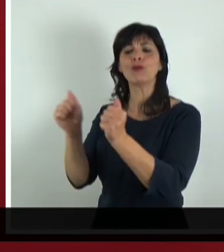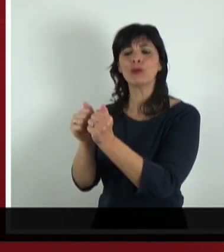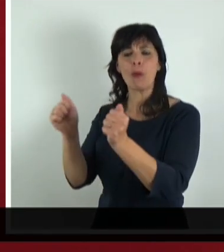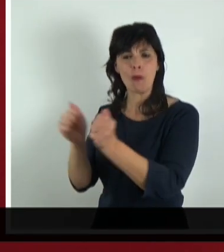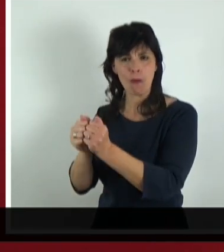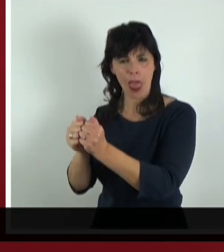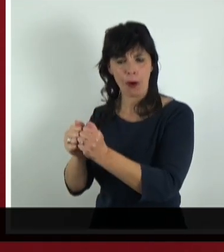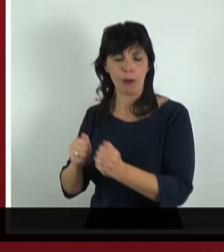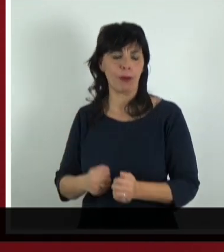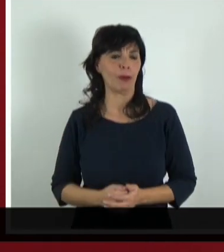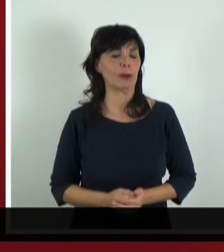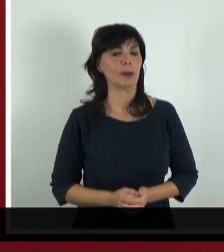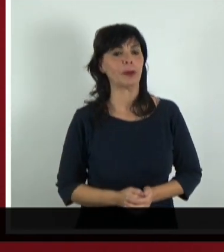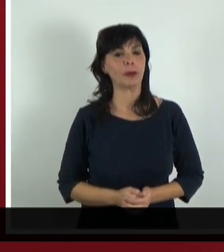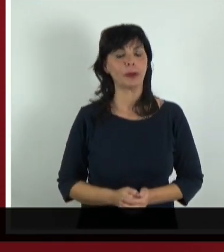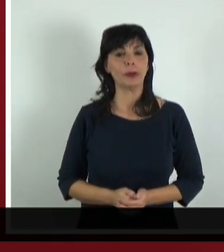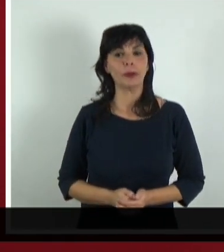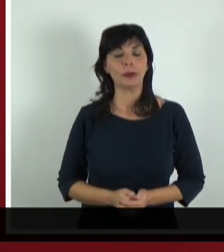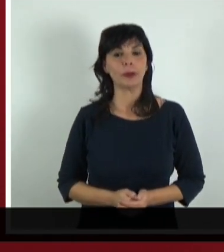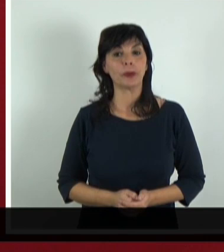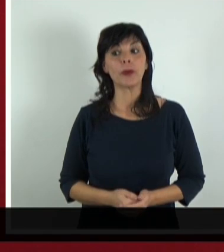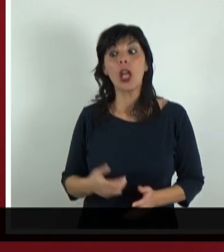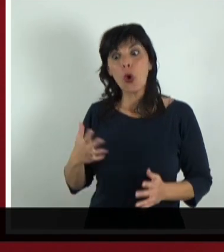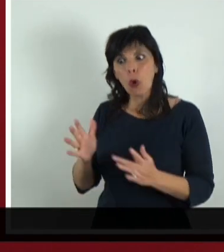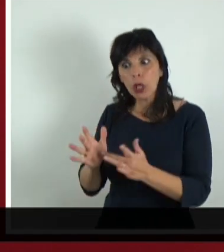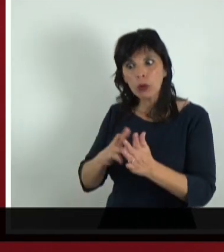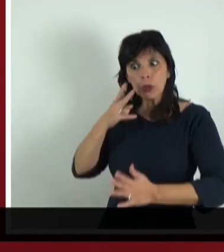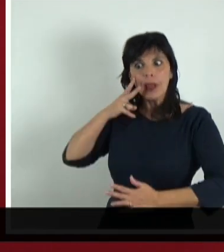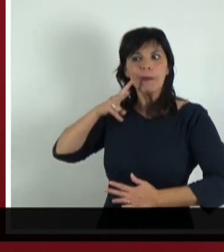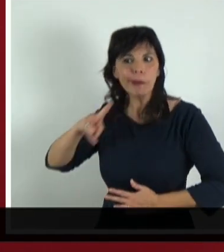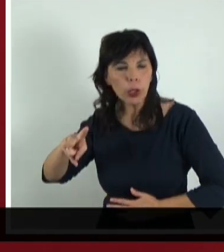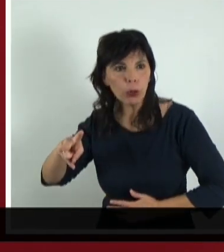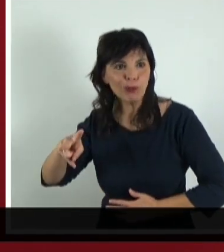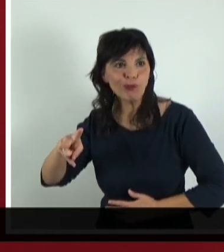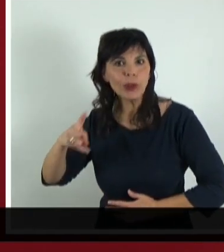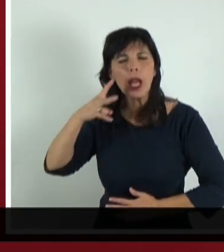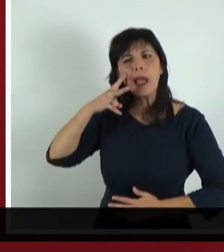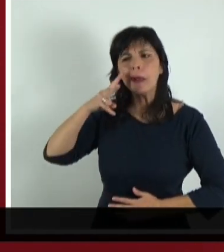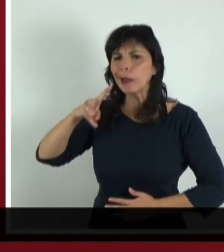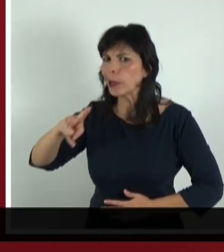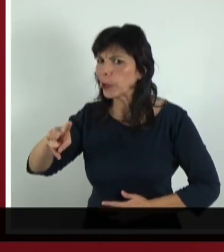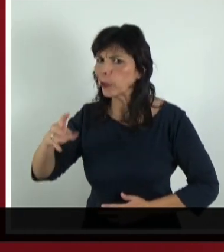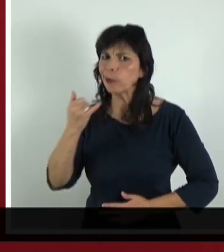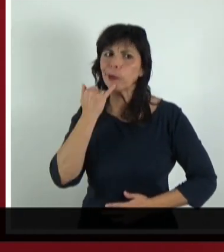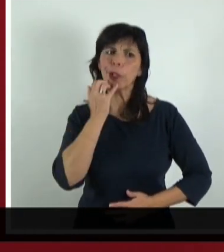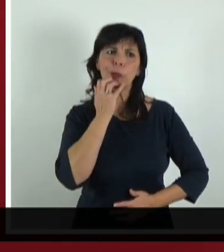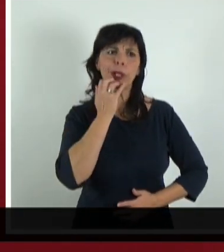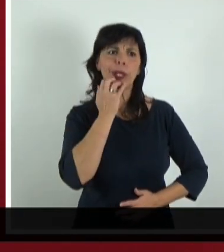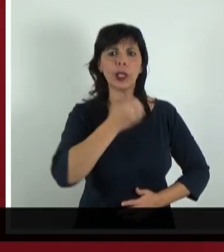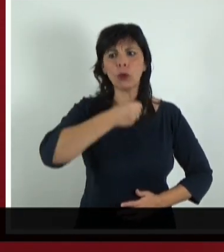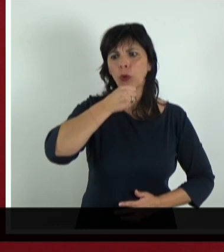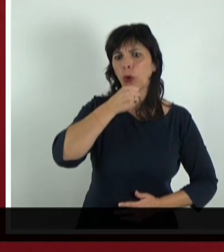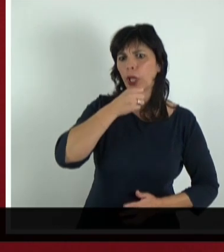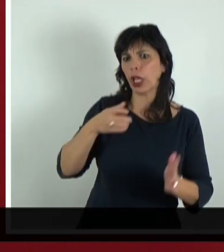esta palabra emplepo es una palabra muy, muy, muy importante porque no describe